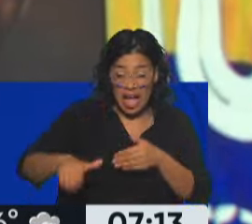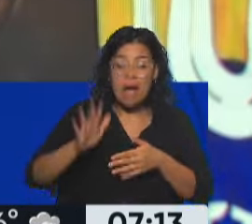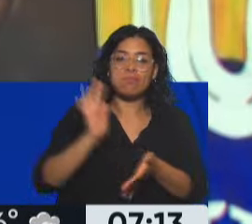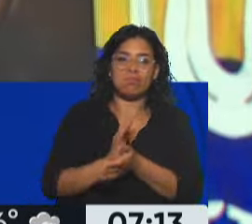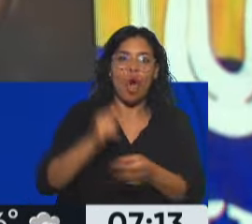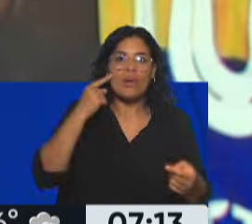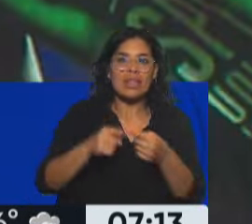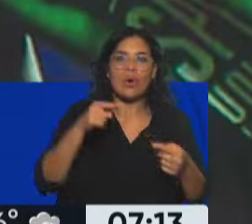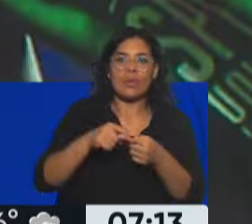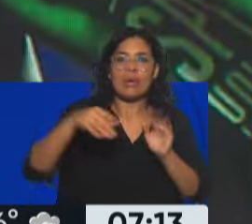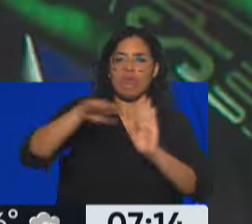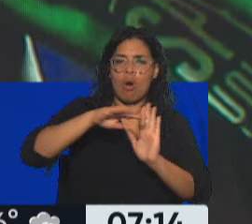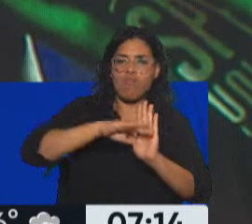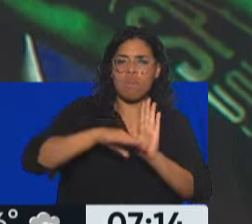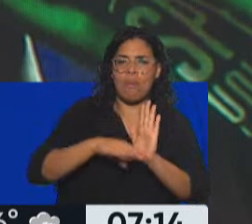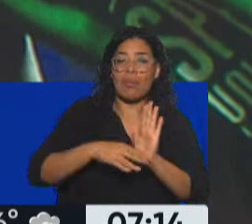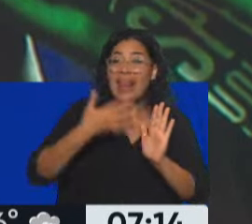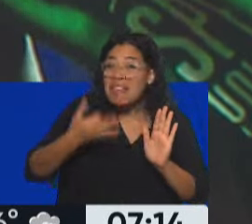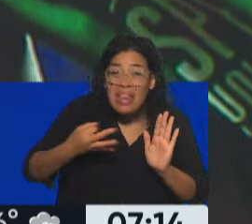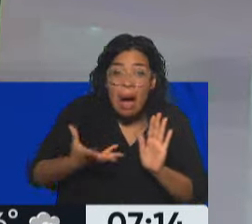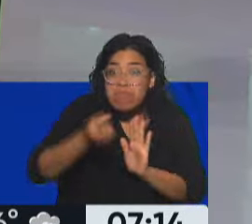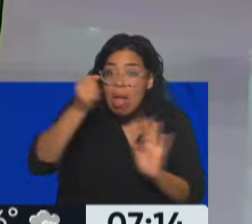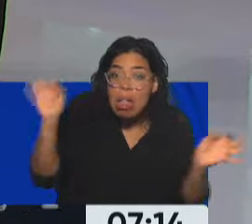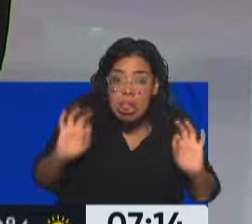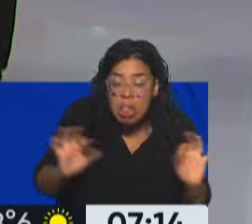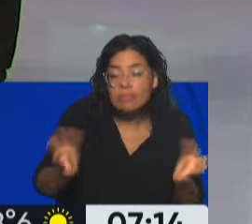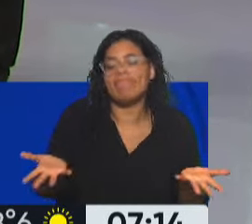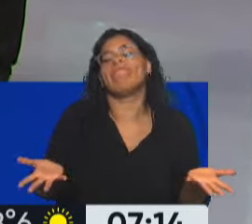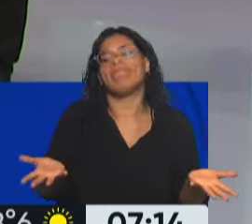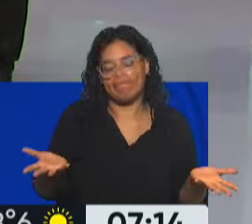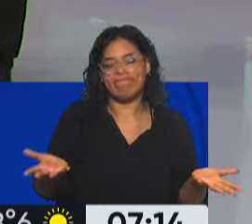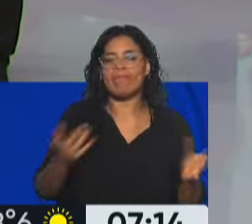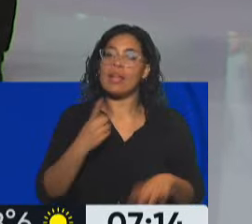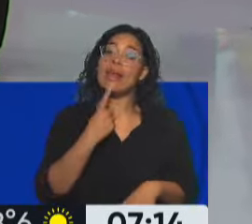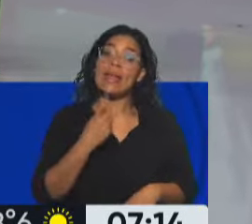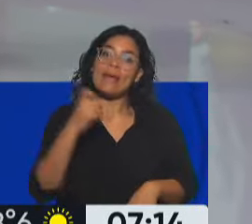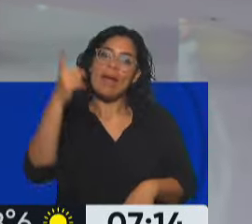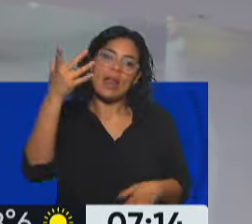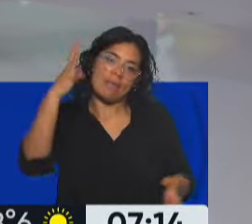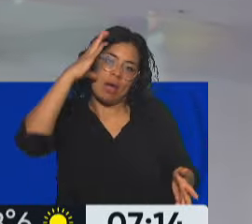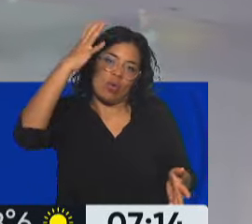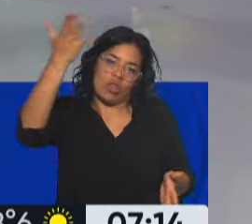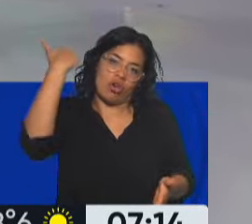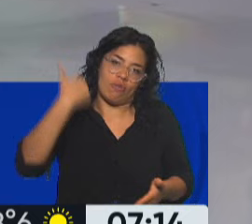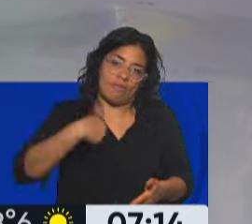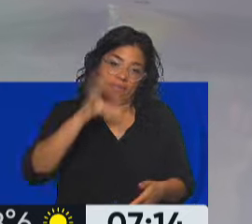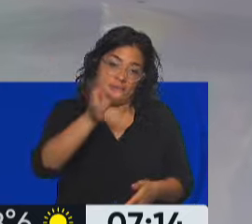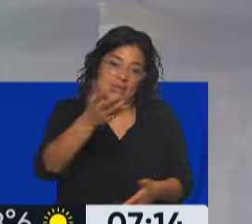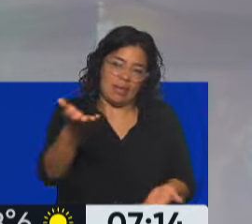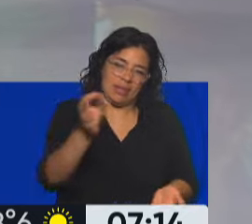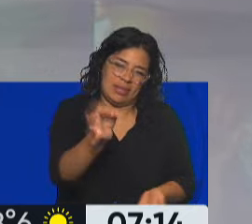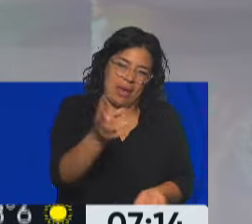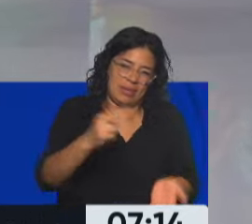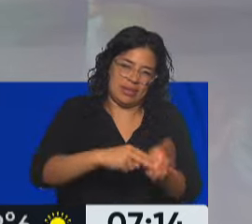Sudamericana eliminado, un plantel... sin Copa Libertadores de América, teniendo a River competitivo en esa competencia. Vos sabés que significa siempre